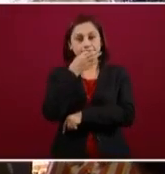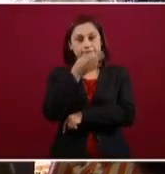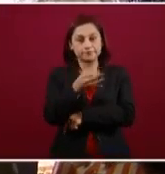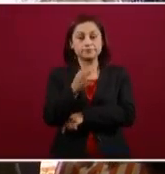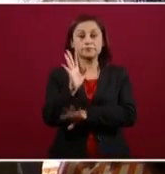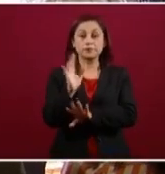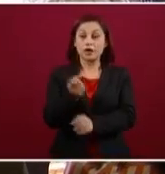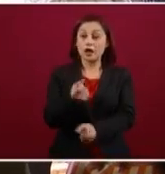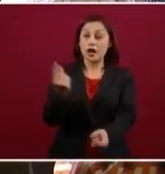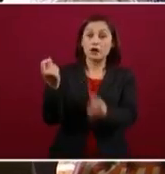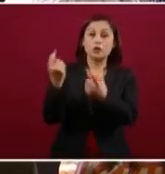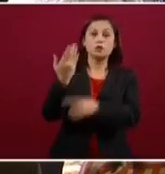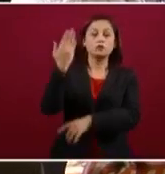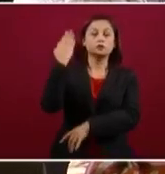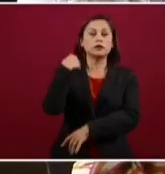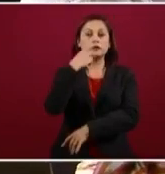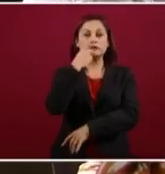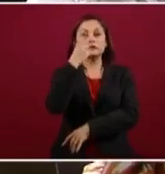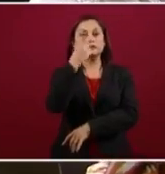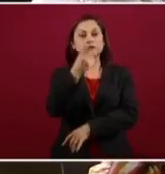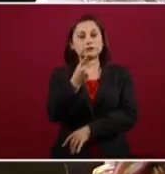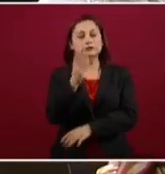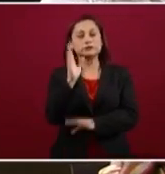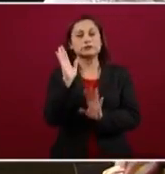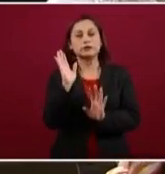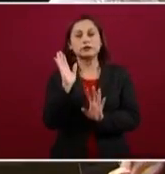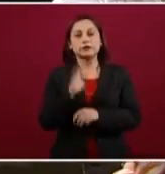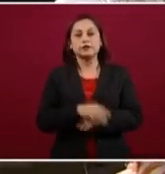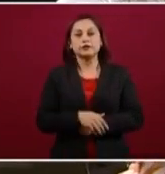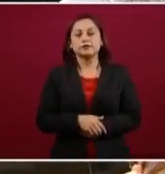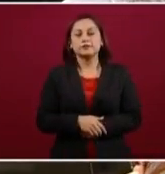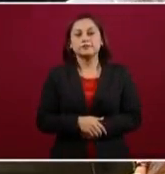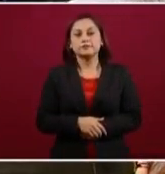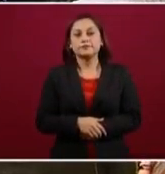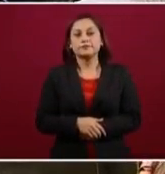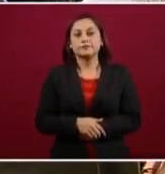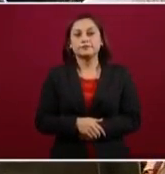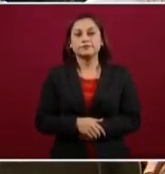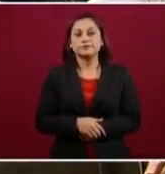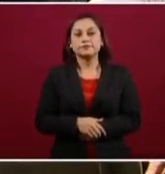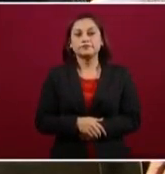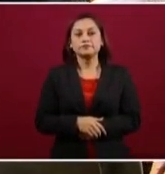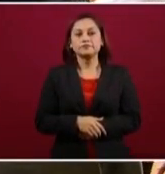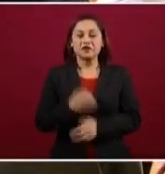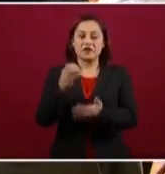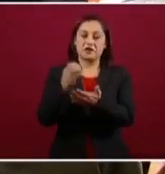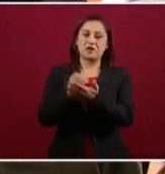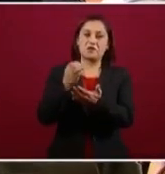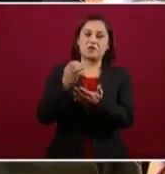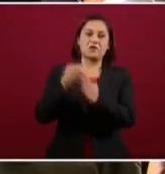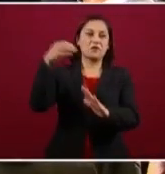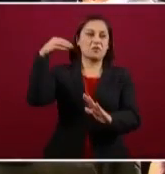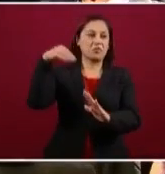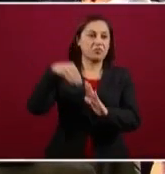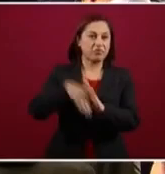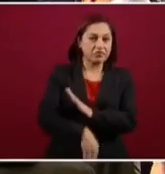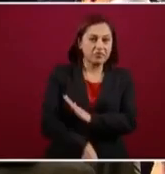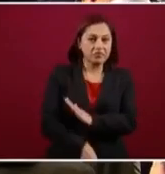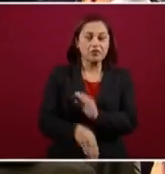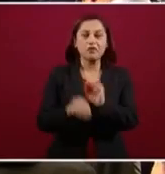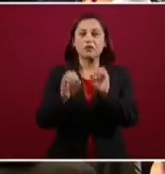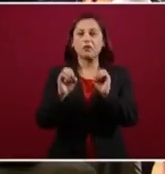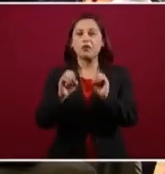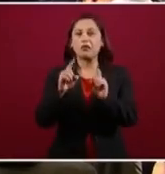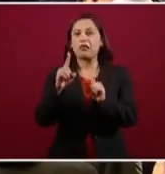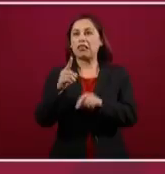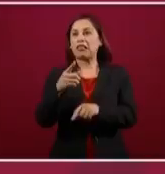pronosticaban algunos de que se iba a caer la economía, que íbamos a entrar en